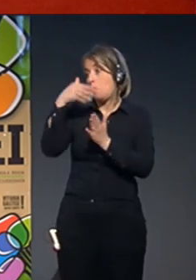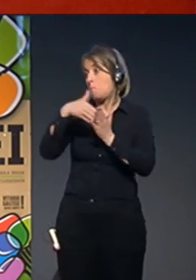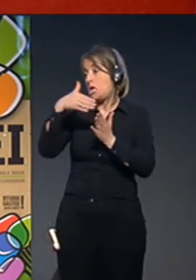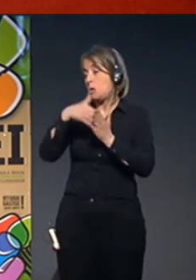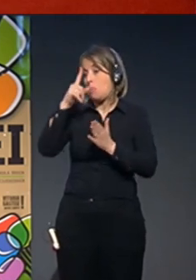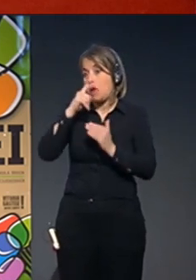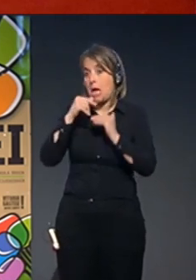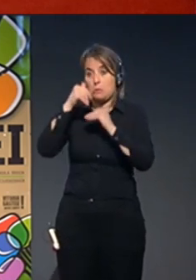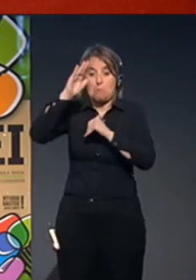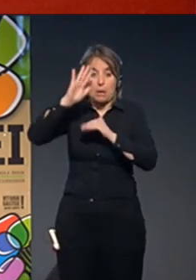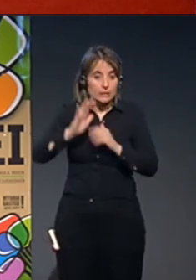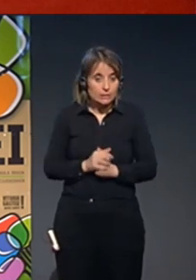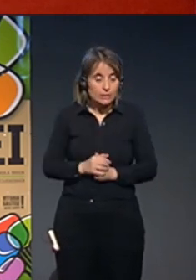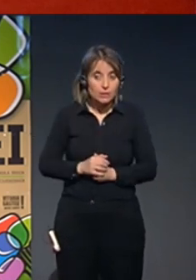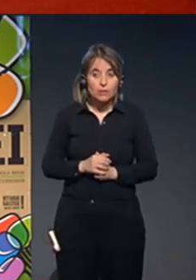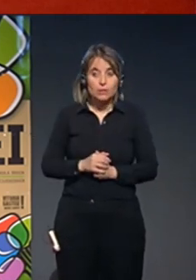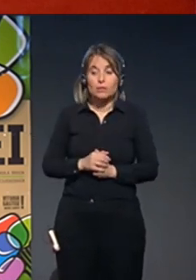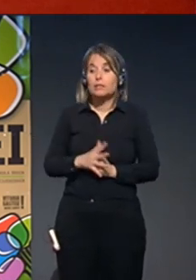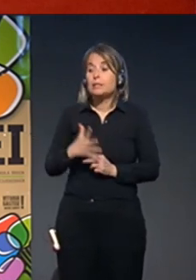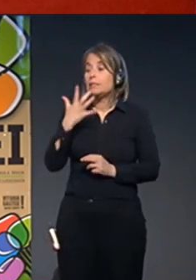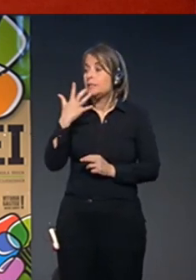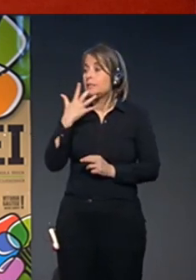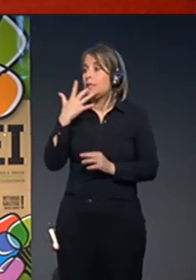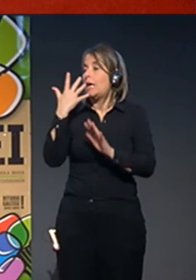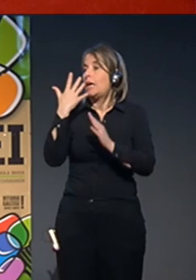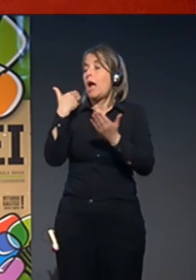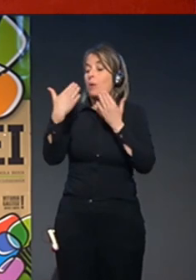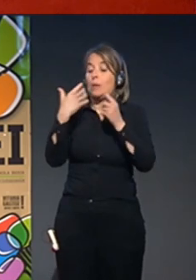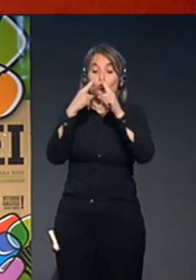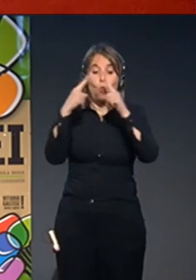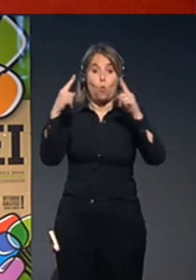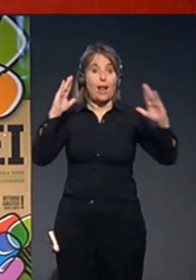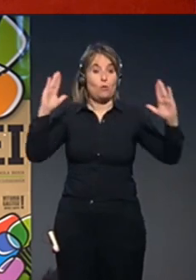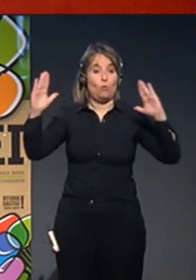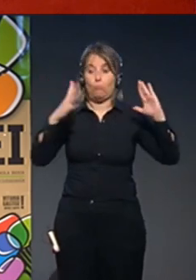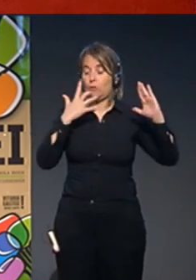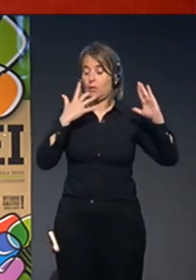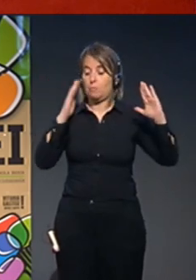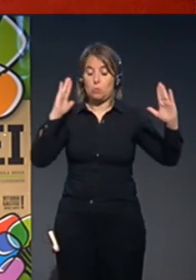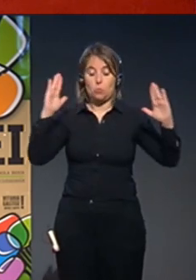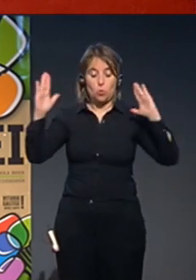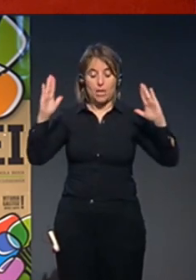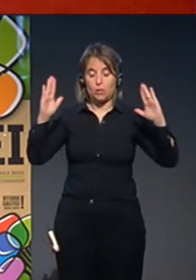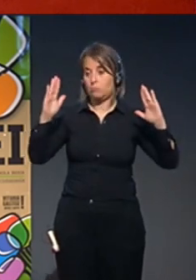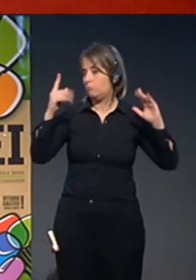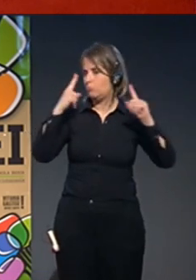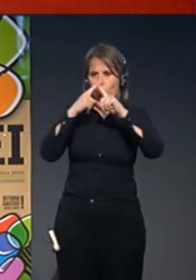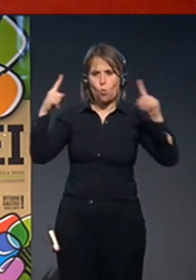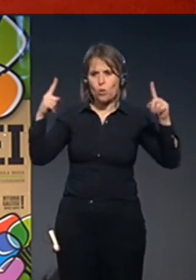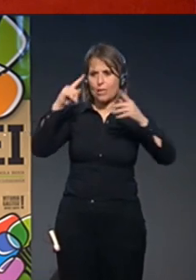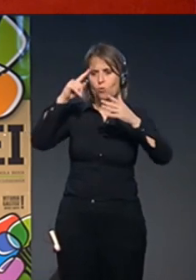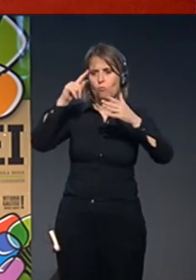años en otras palabras si estuviésemos hablando de un año lo que nosotros consideramos un año